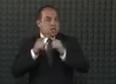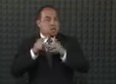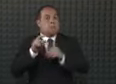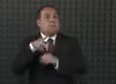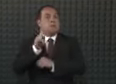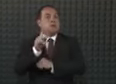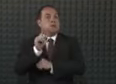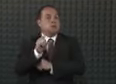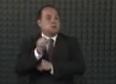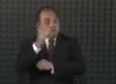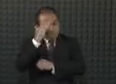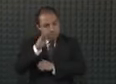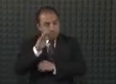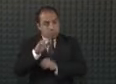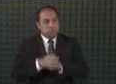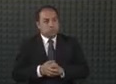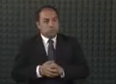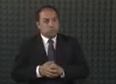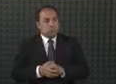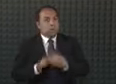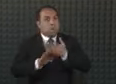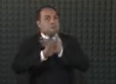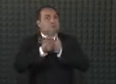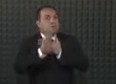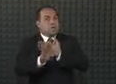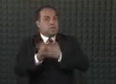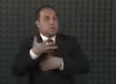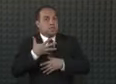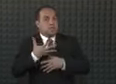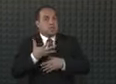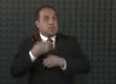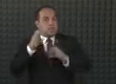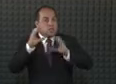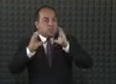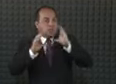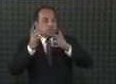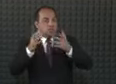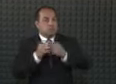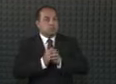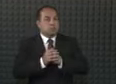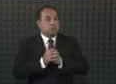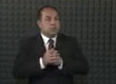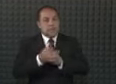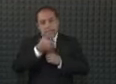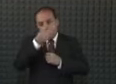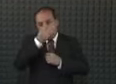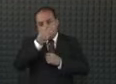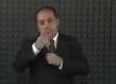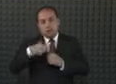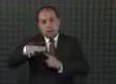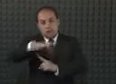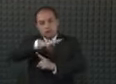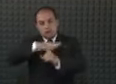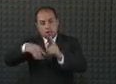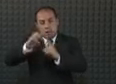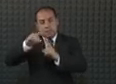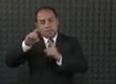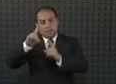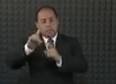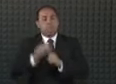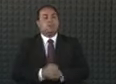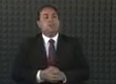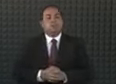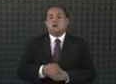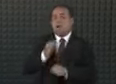también pues saber que si van a evitar que haya celebraciones en las inmediaciones de la Merced. Hasta ahora las